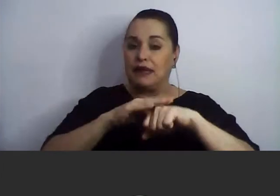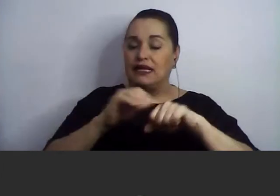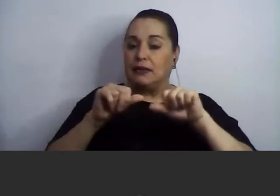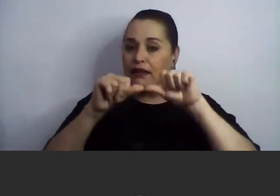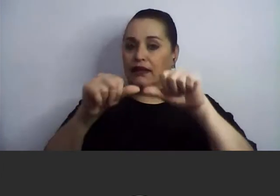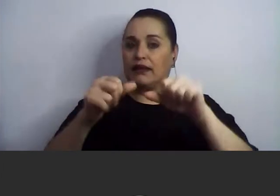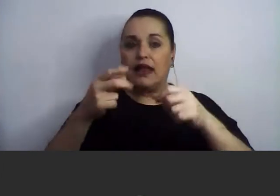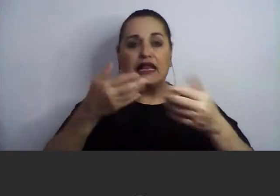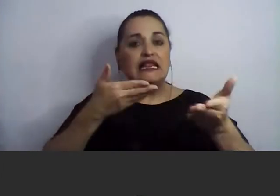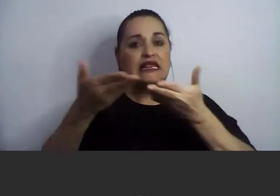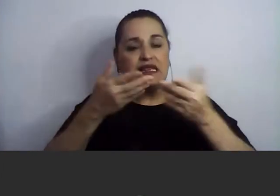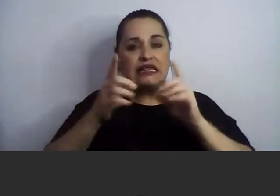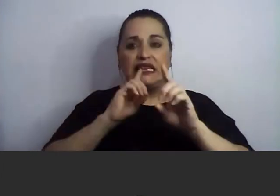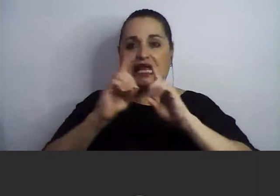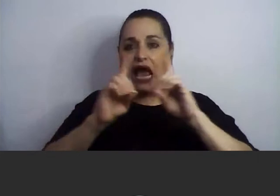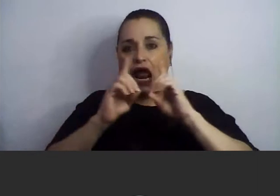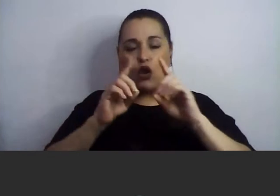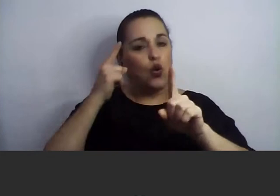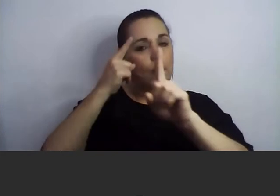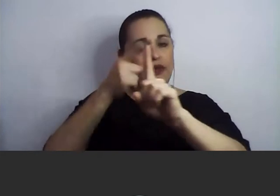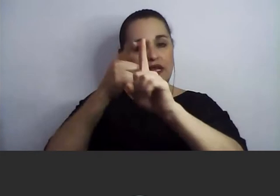todos estos objetivos gracias